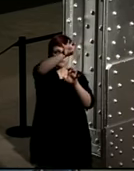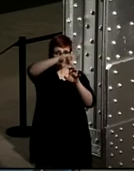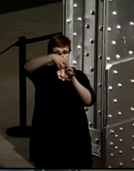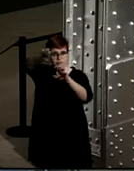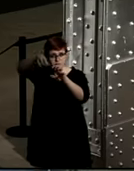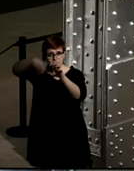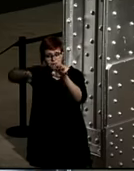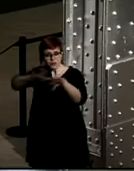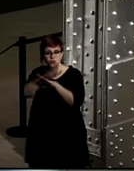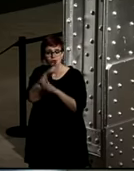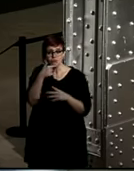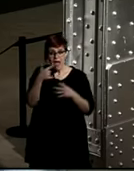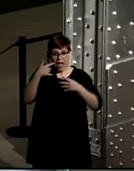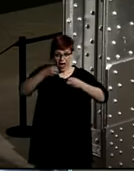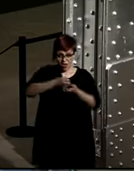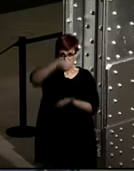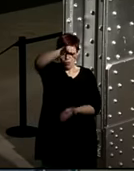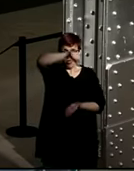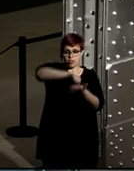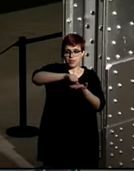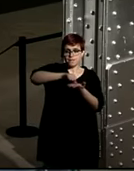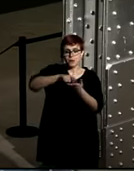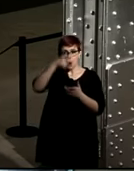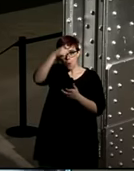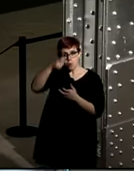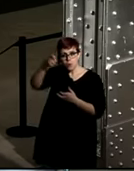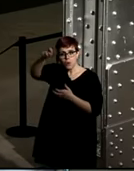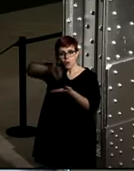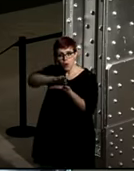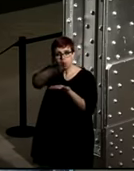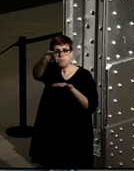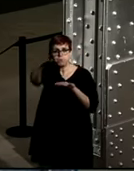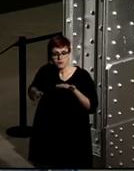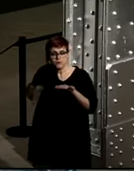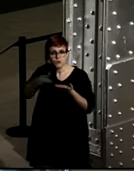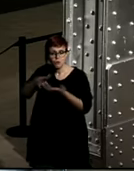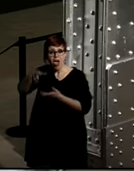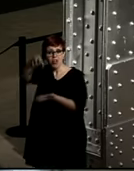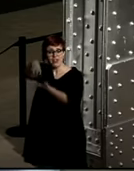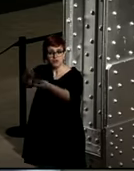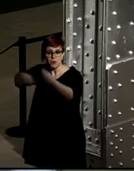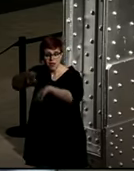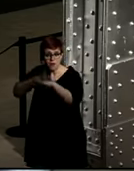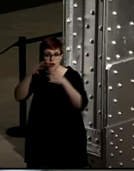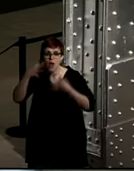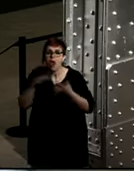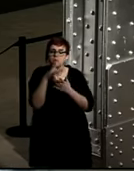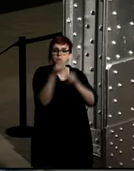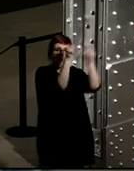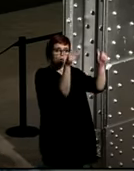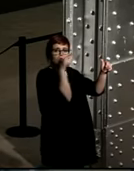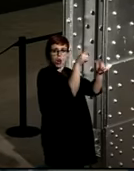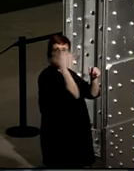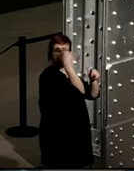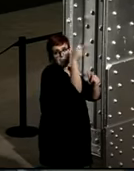los ciudadanos en las grandes ciudades. Pero yo creo y es un modelo más para la ciudad americana que para la sociedad española. Pero